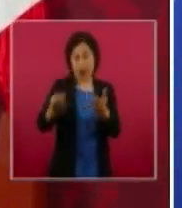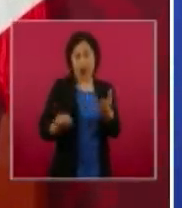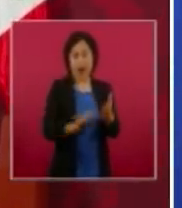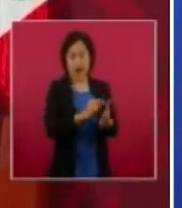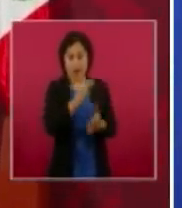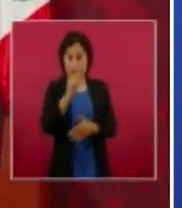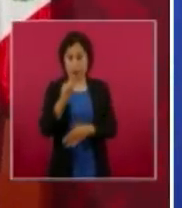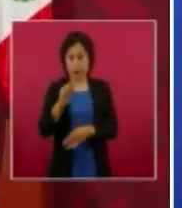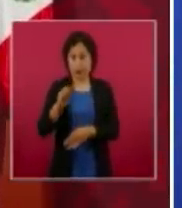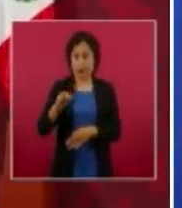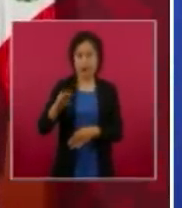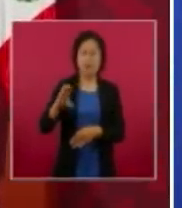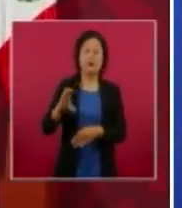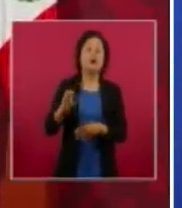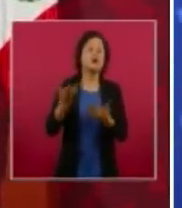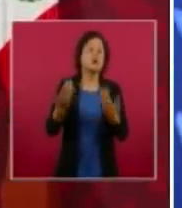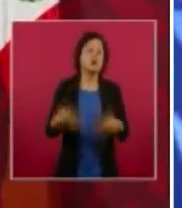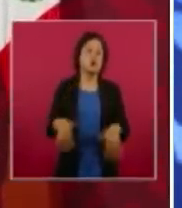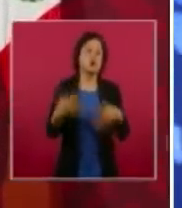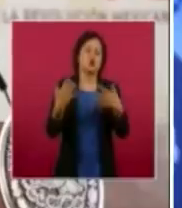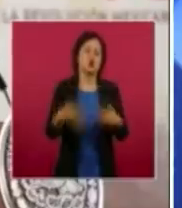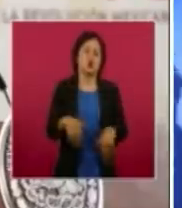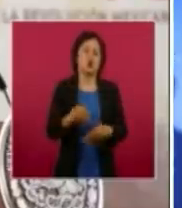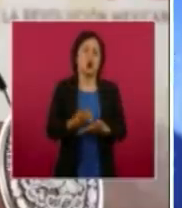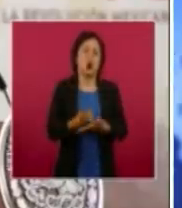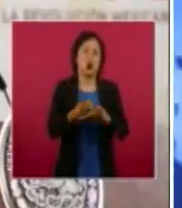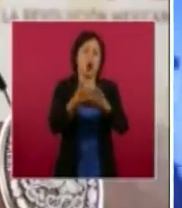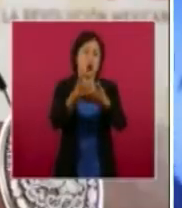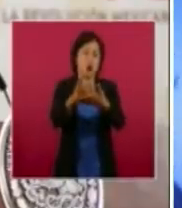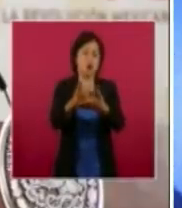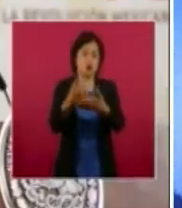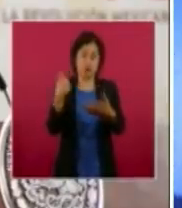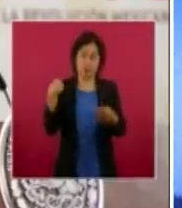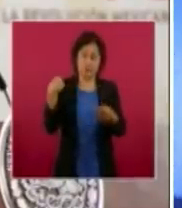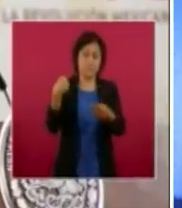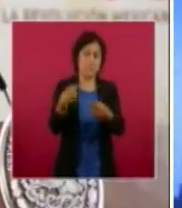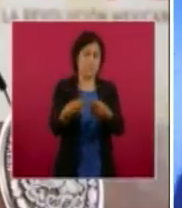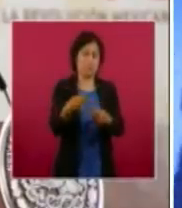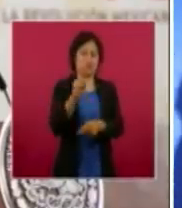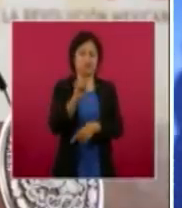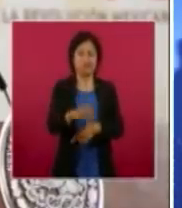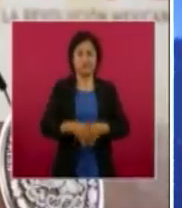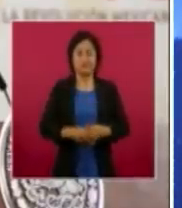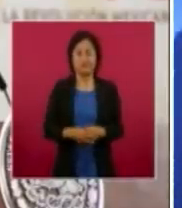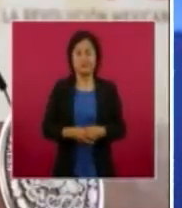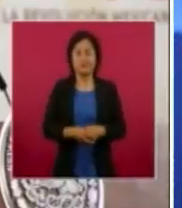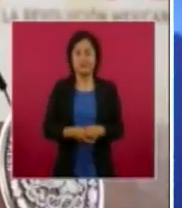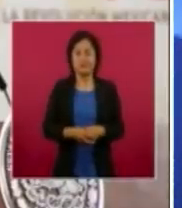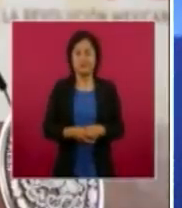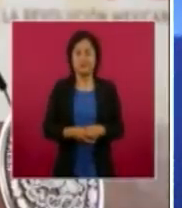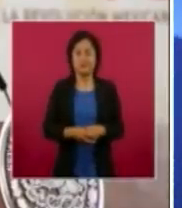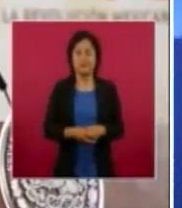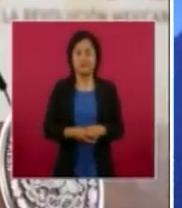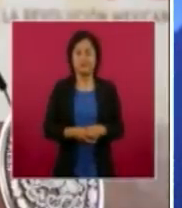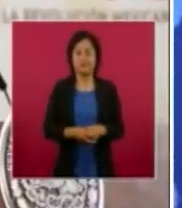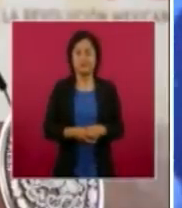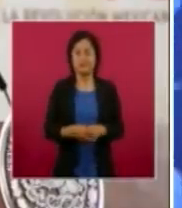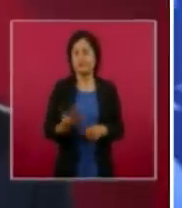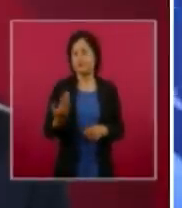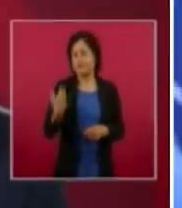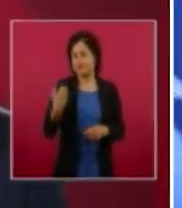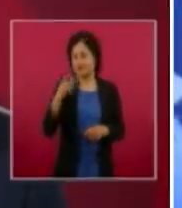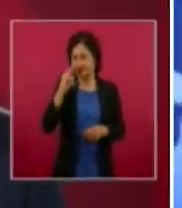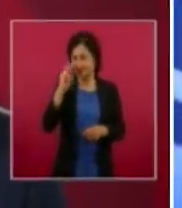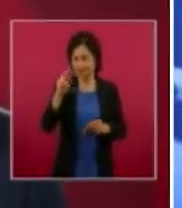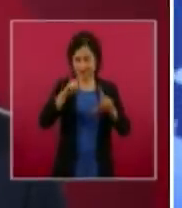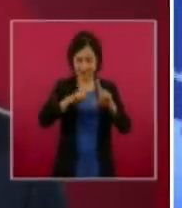racional en cuanto hasta qué punto México puede insistir en su papel.